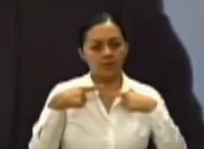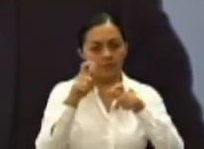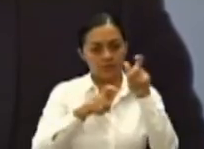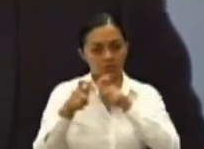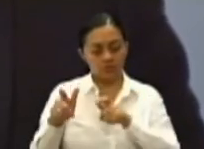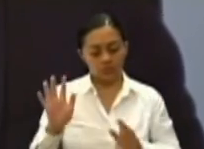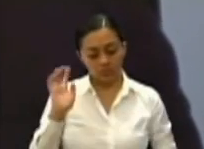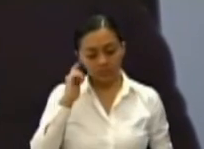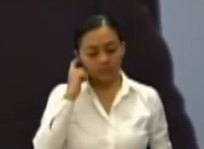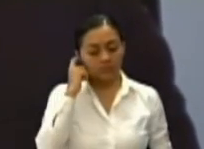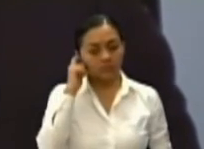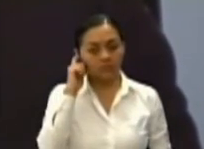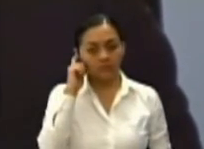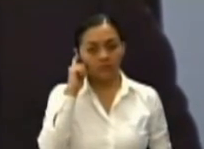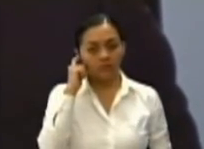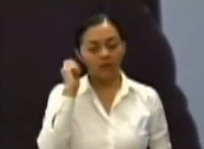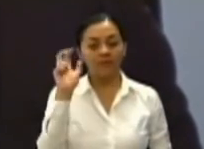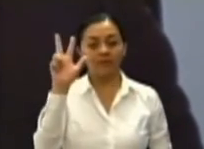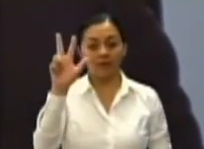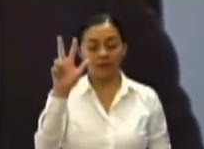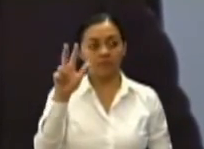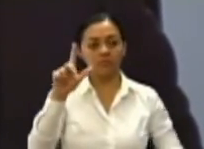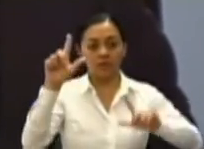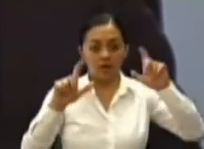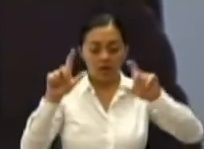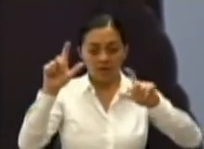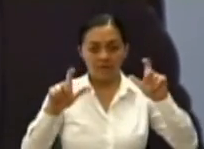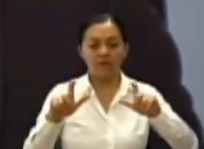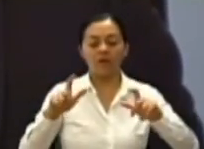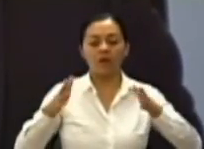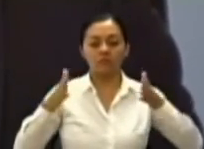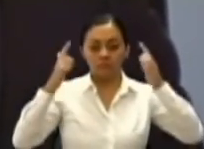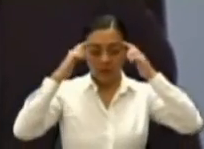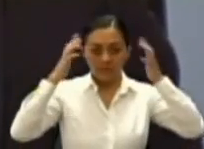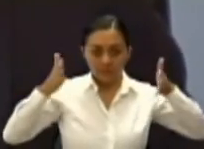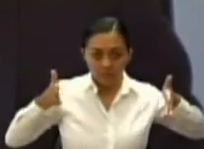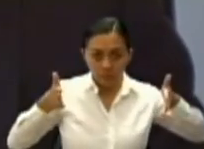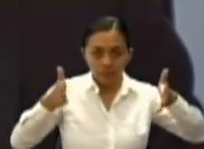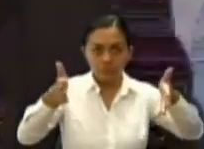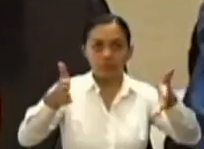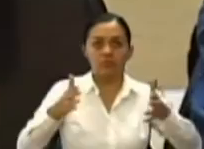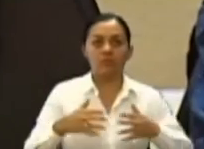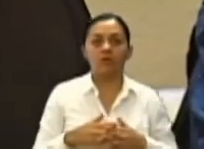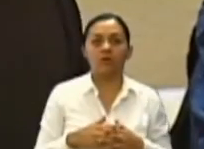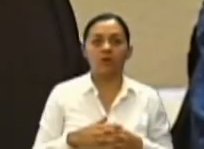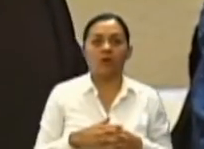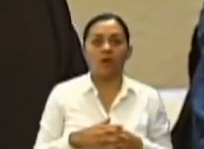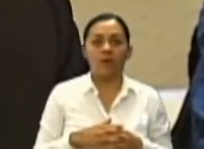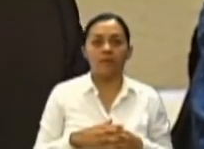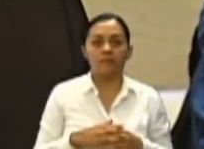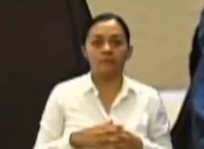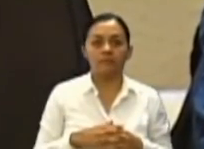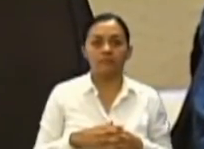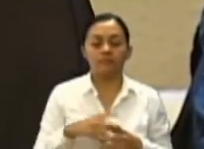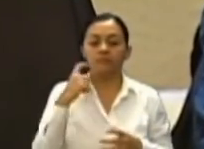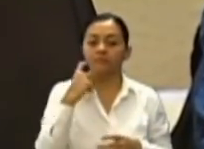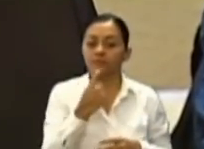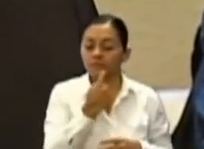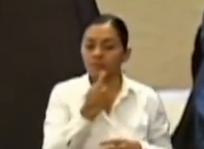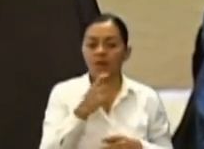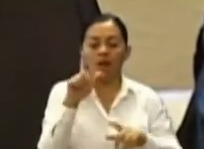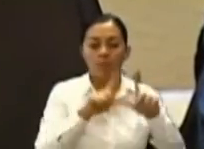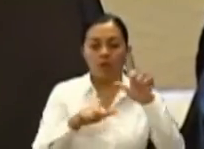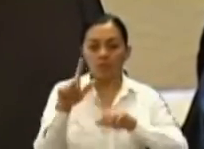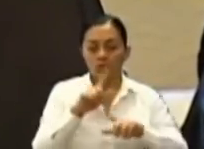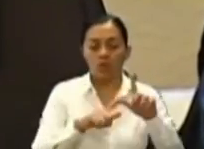como tres unidades rayos x tomografías que más tiene tecnología mecánica mental laboratorios